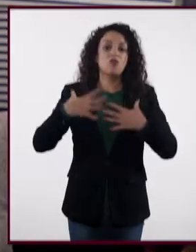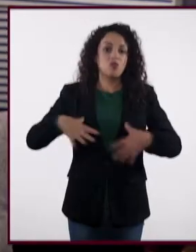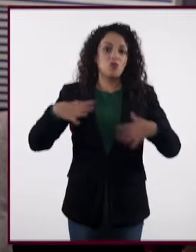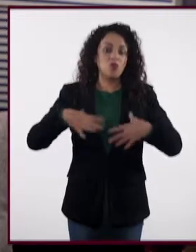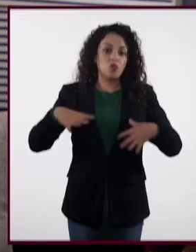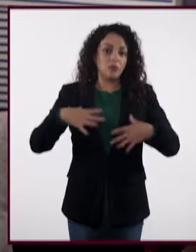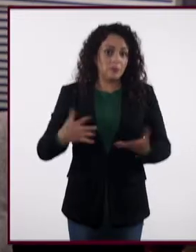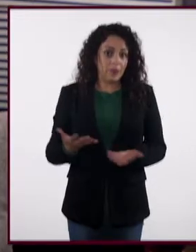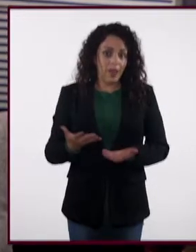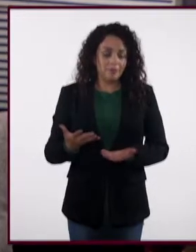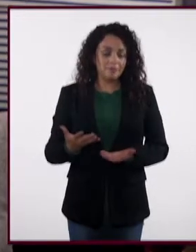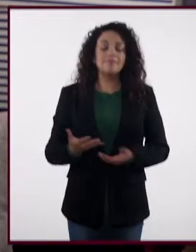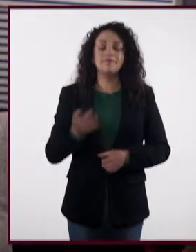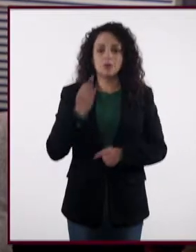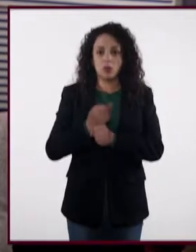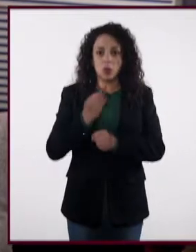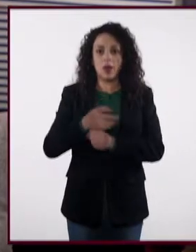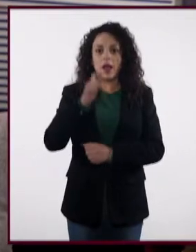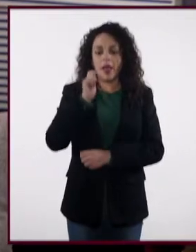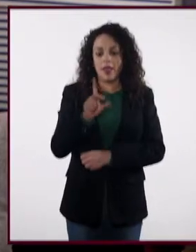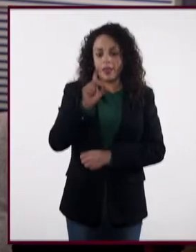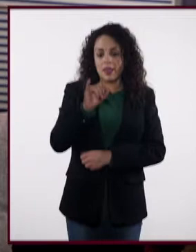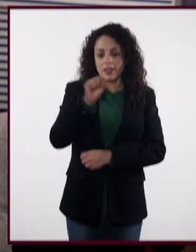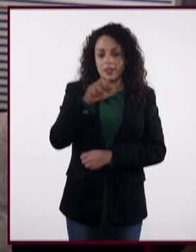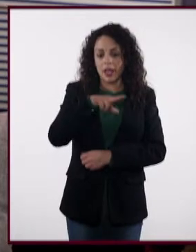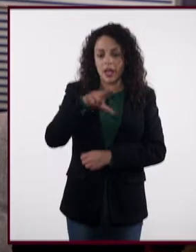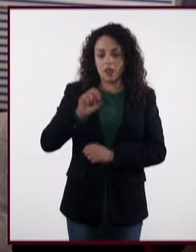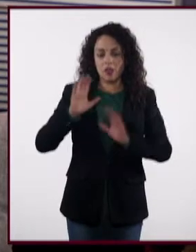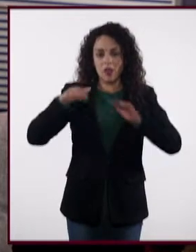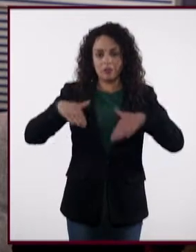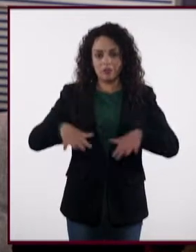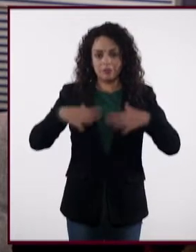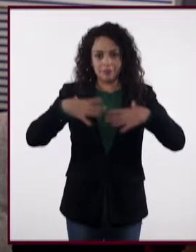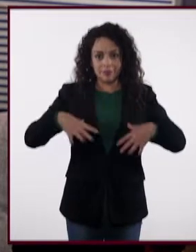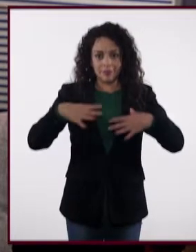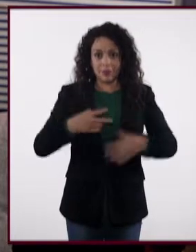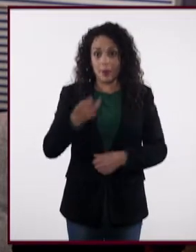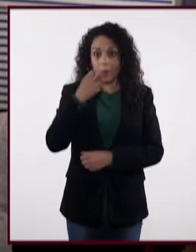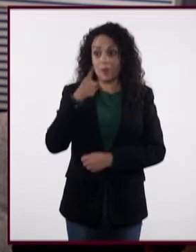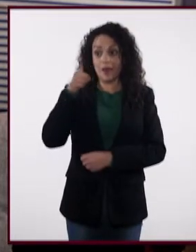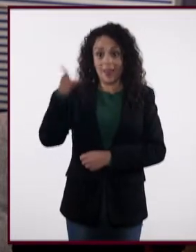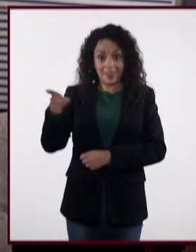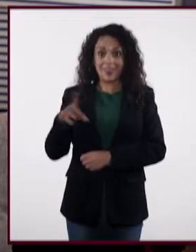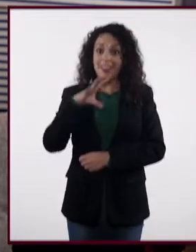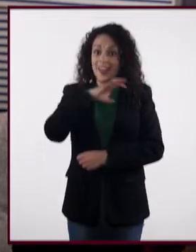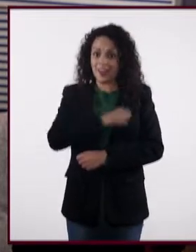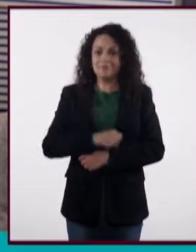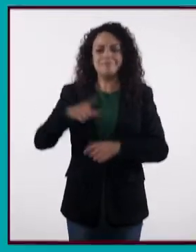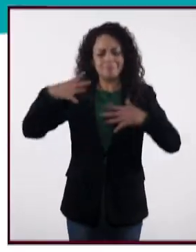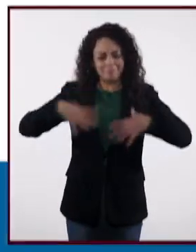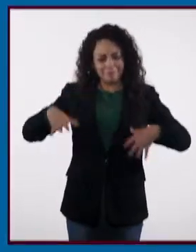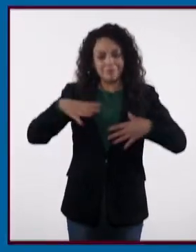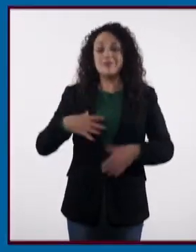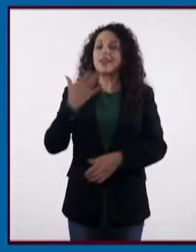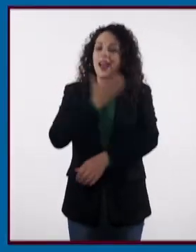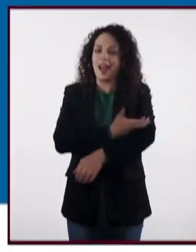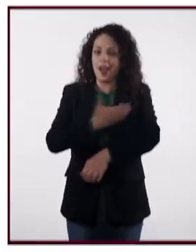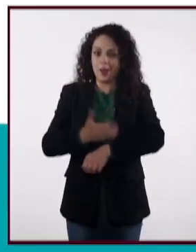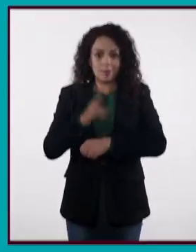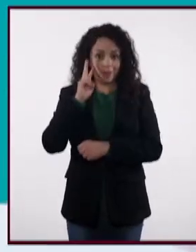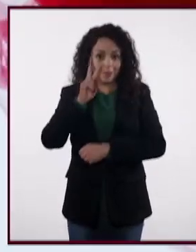vamos a adentrarnos en el mundo del diseño textil, así que pónganse sus chambritas favoritas y acompáñenme.